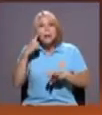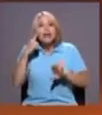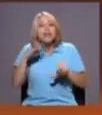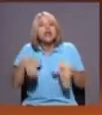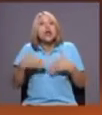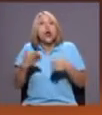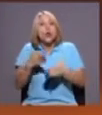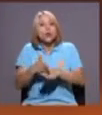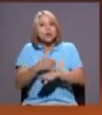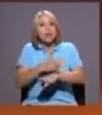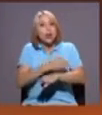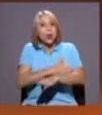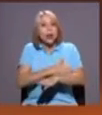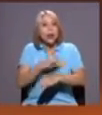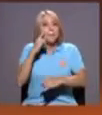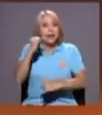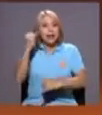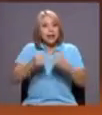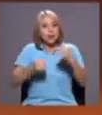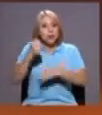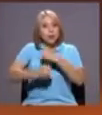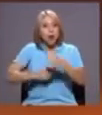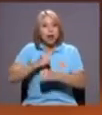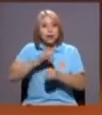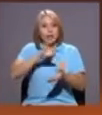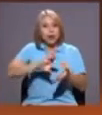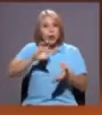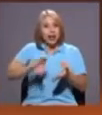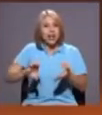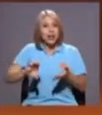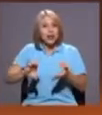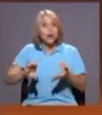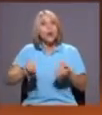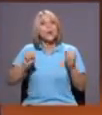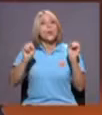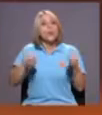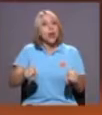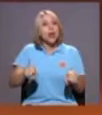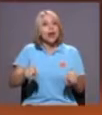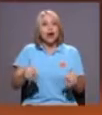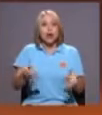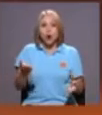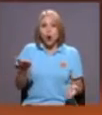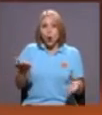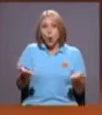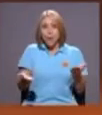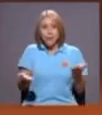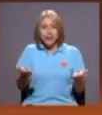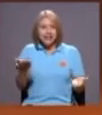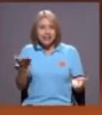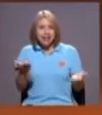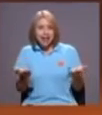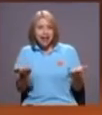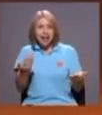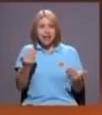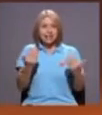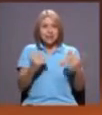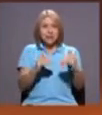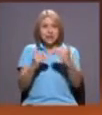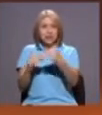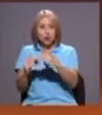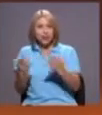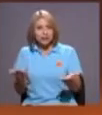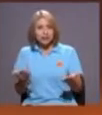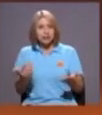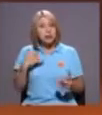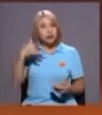que el último año del colegio más bien se pueda compensar las limitaciones que hay. Yo creo que eso